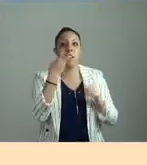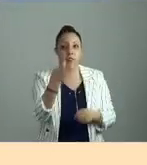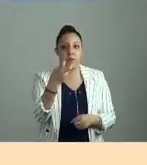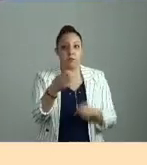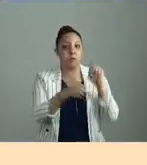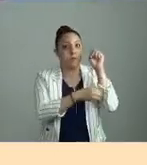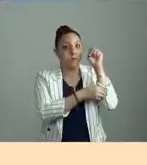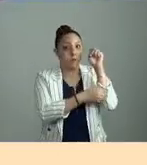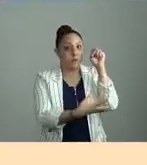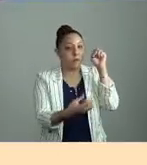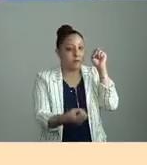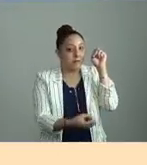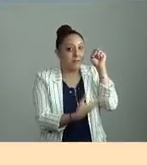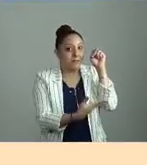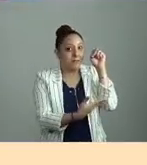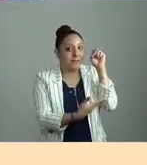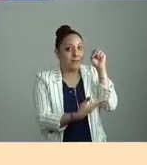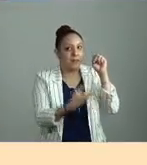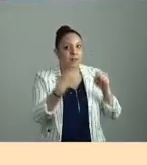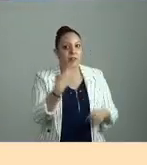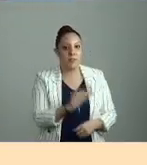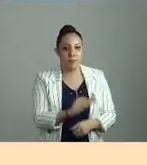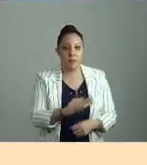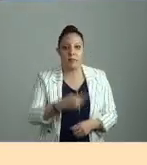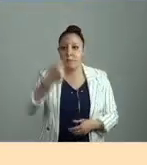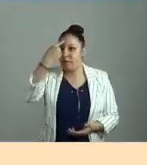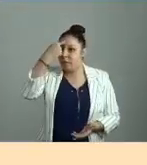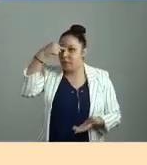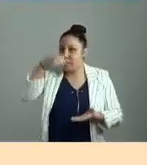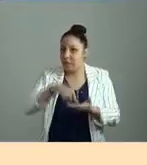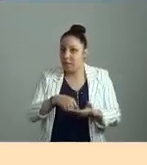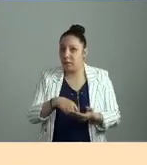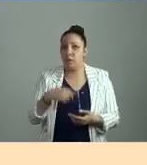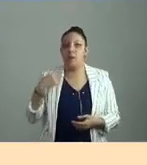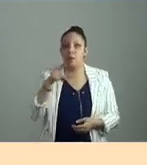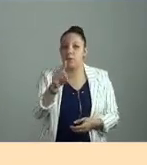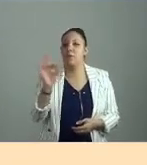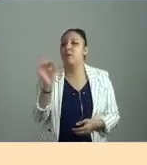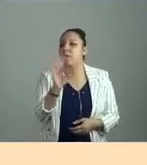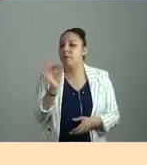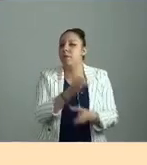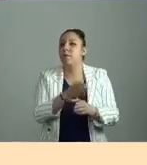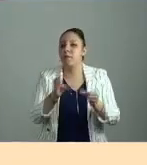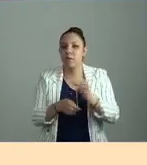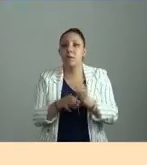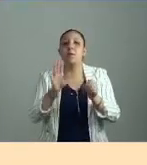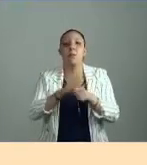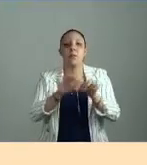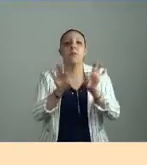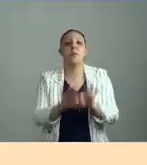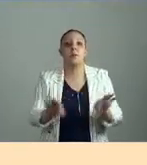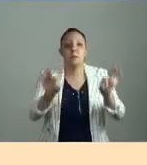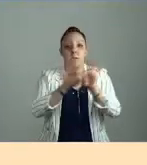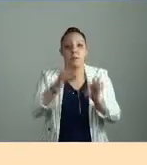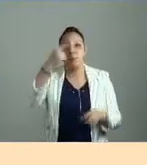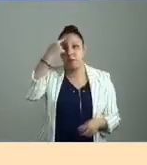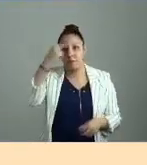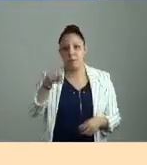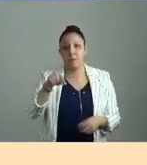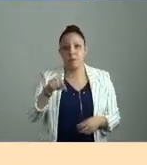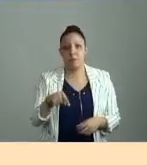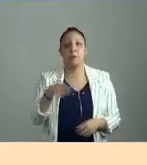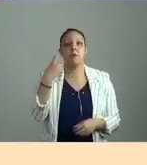haciendo esto creo que es el aporte más importante de las mujeres a todos los movimientos sociales y por eso que hoy